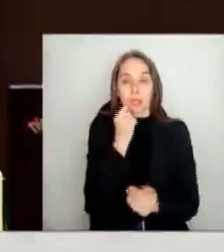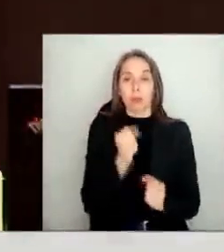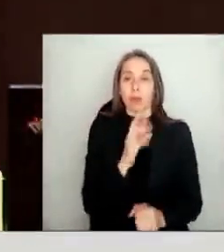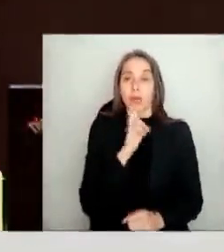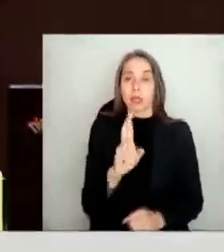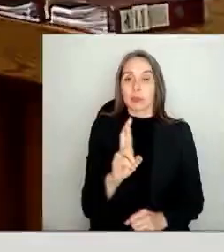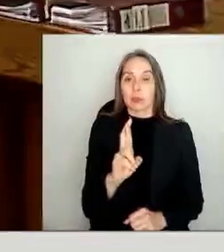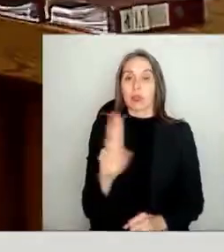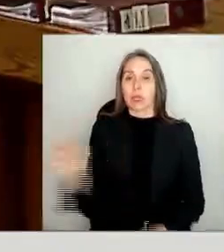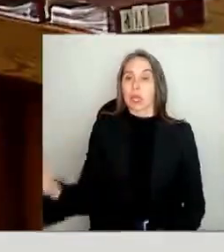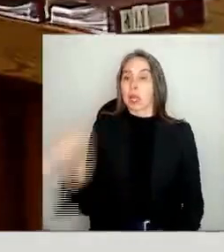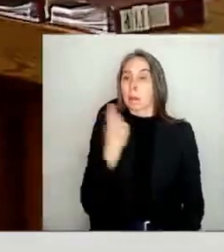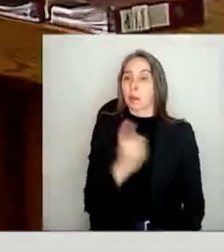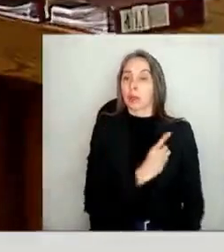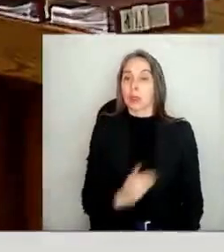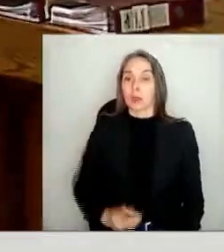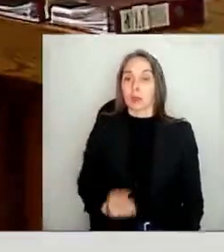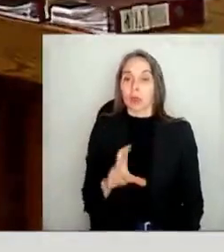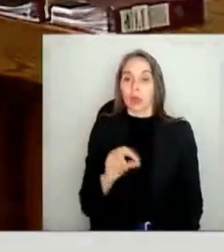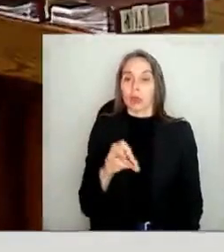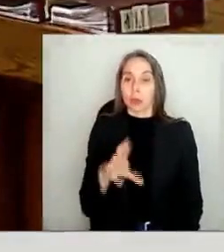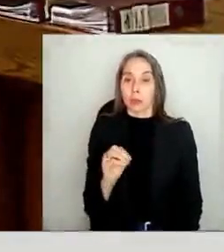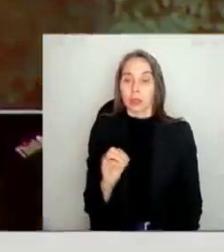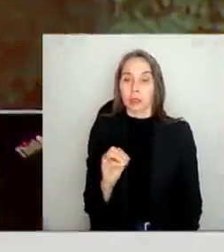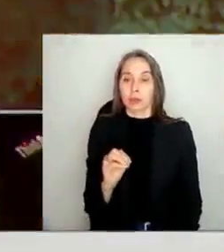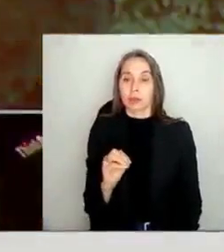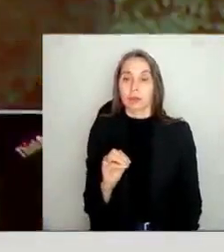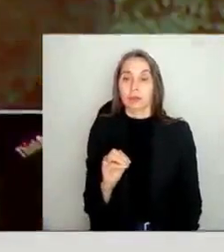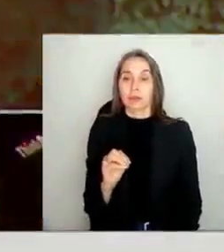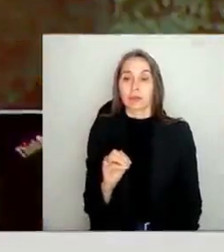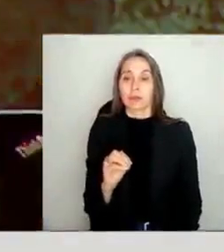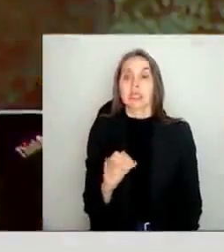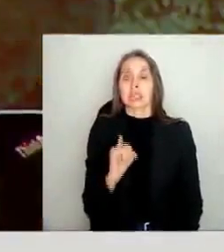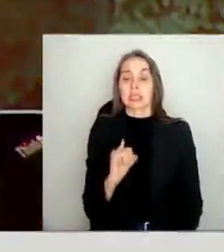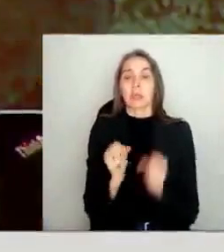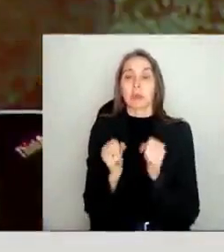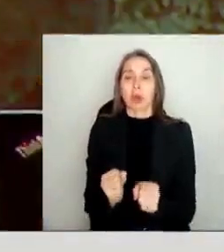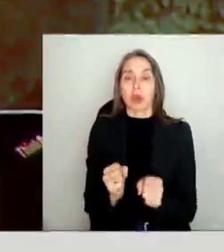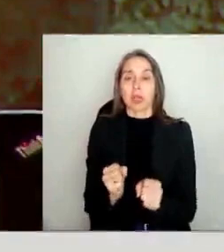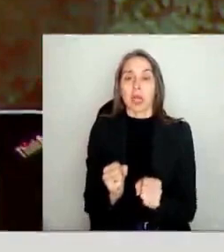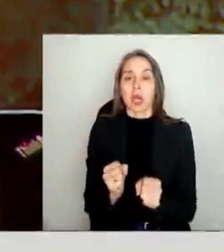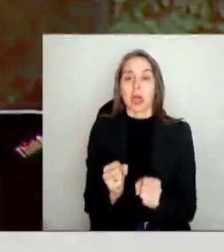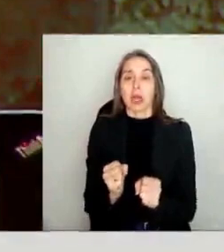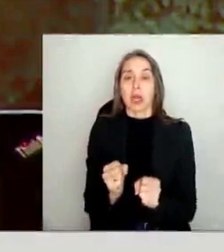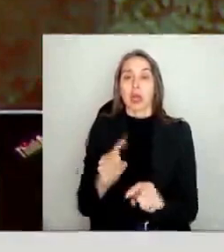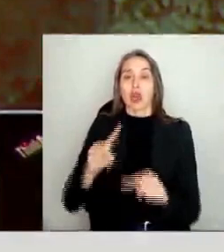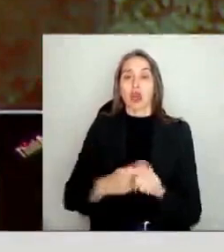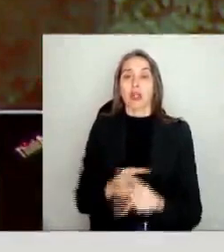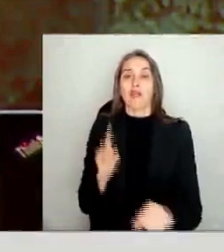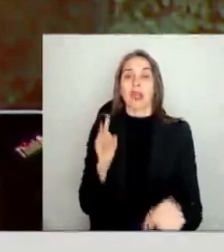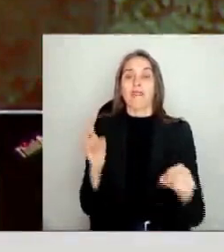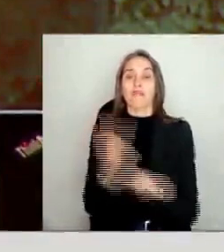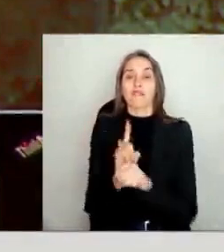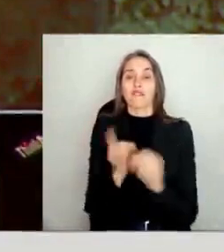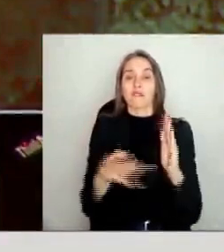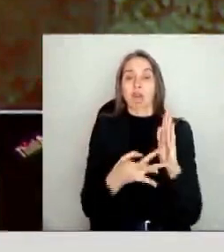diputado Romero en ese caso podría pero sería otra vez fraude a la constitución porque lo que